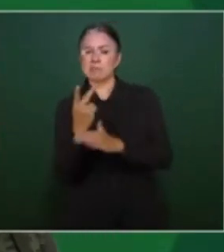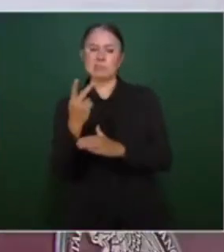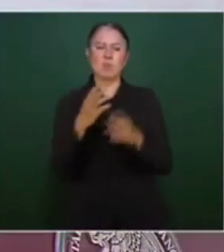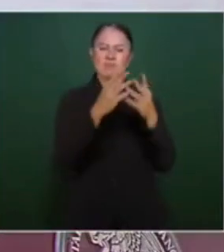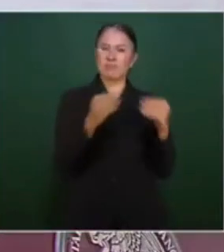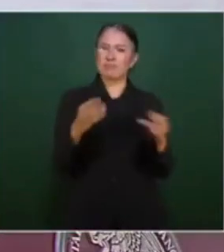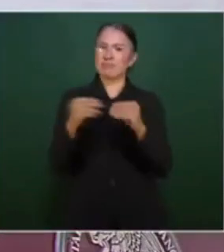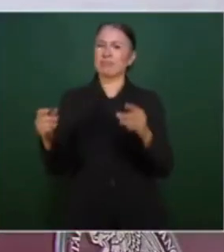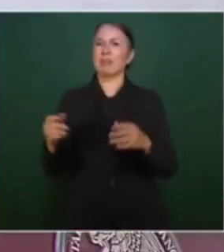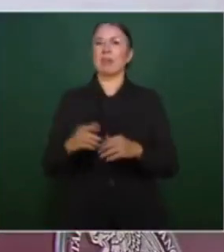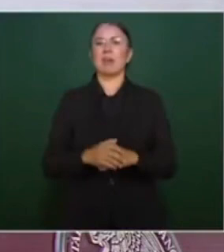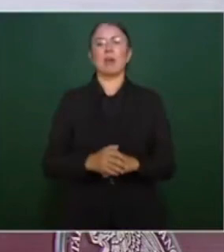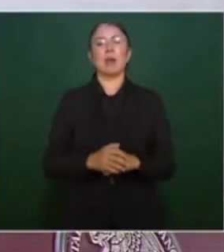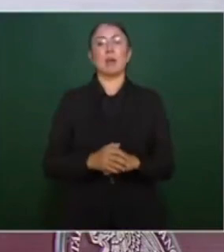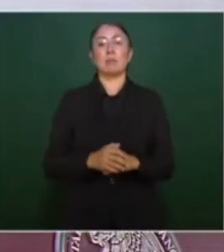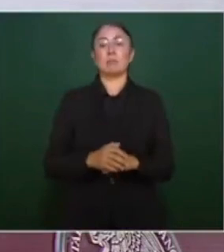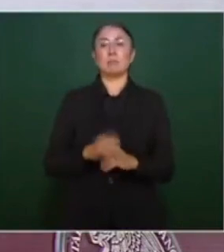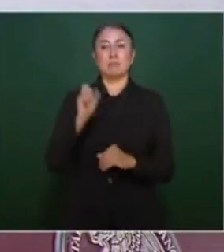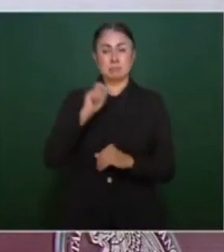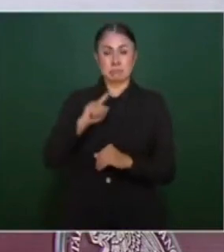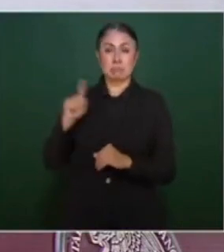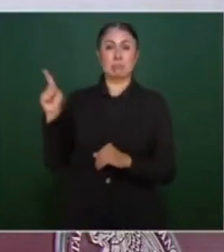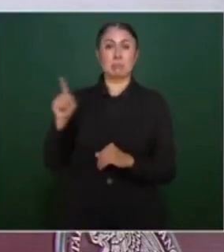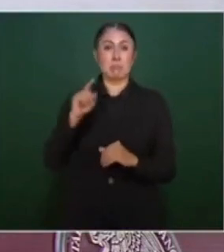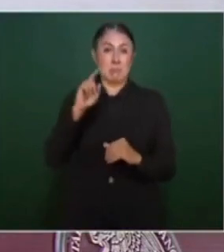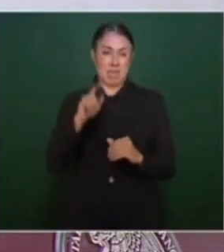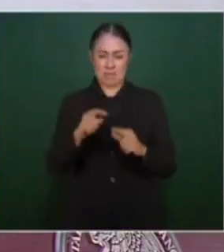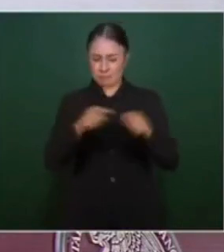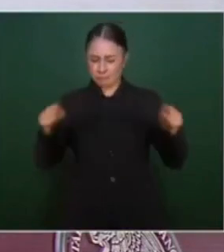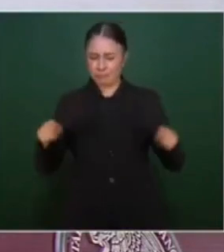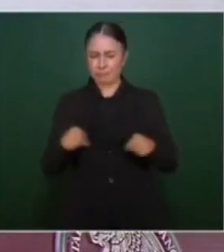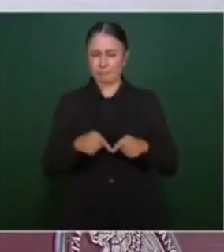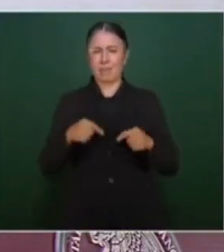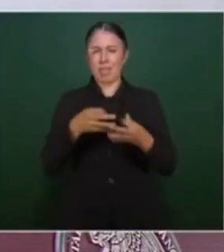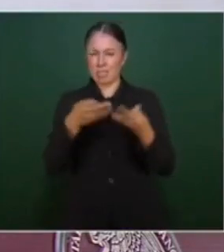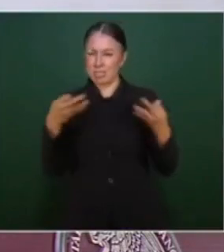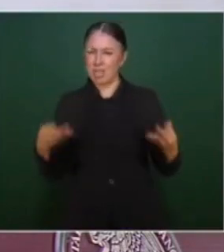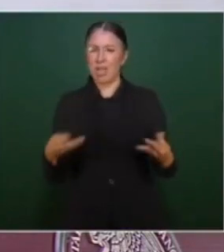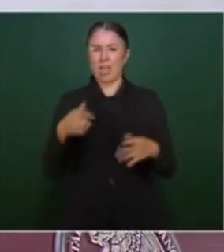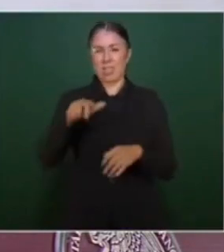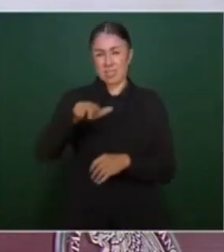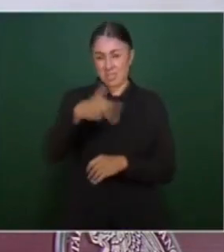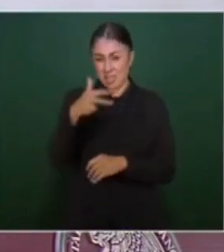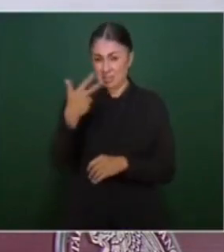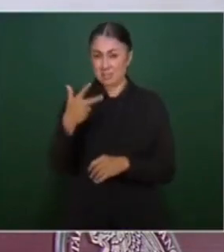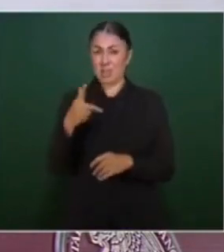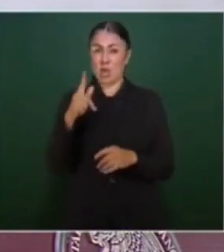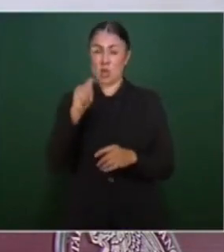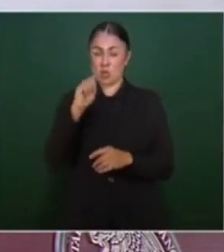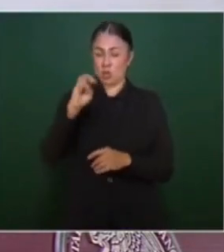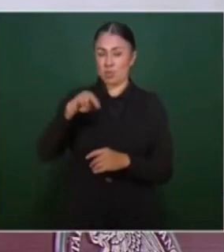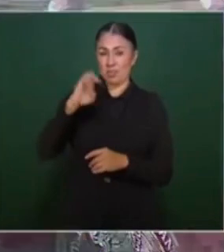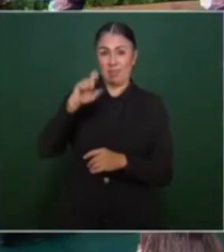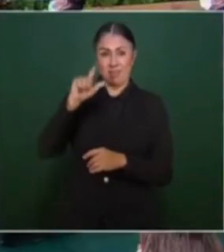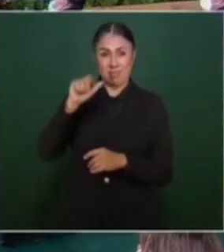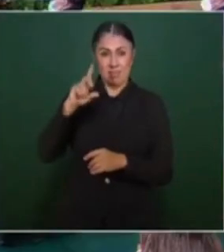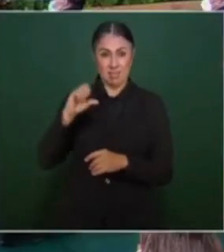2,306 hectáreas de este enervante erradicado, 13 toneladas de marihuana